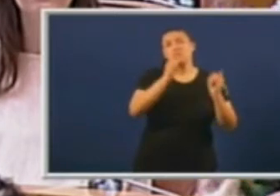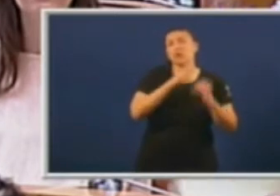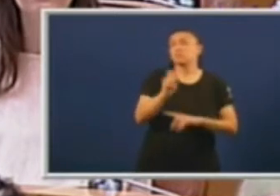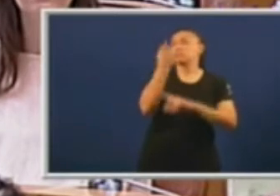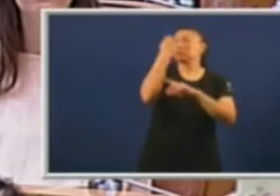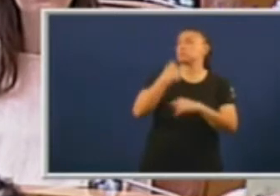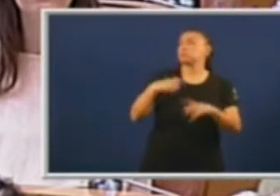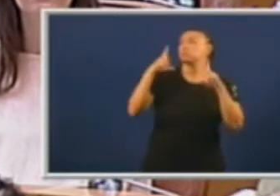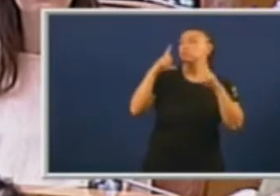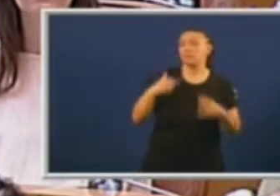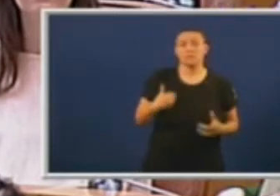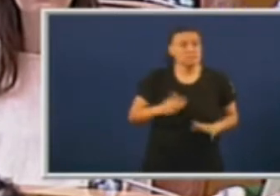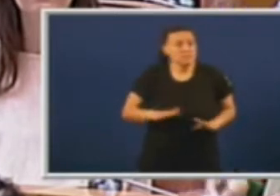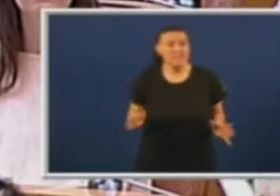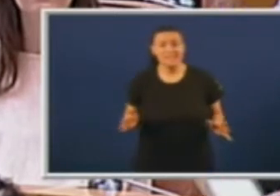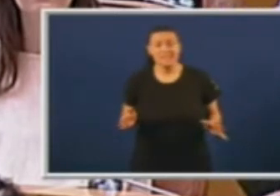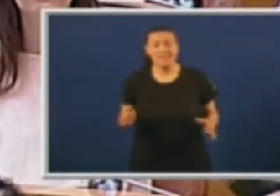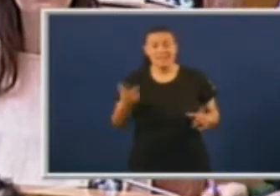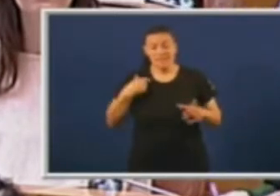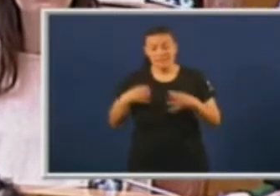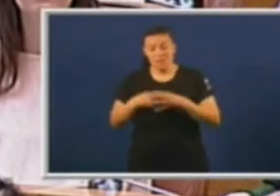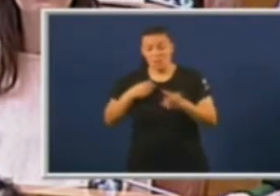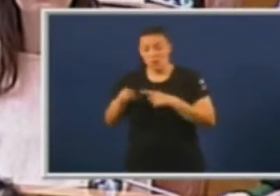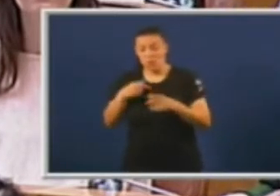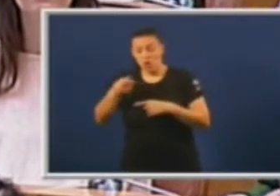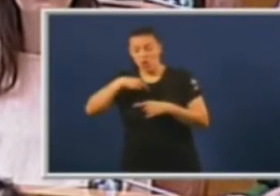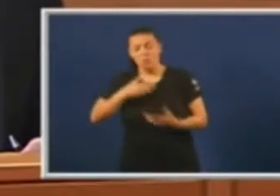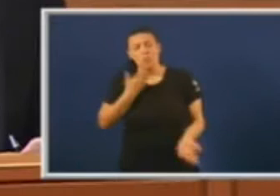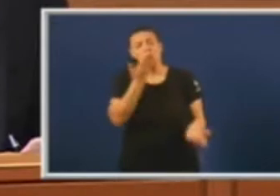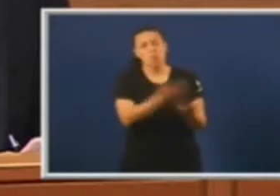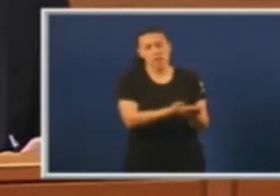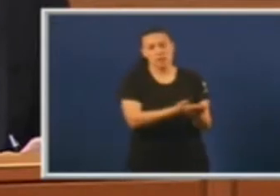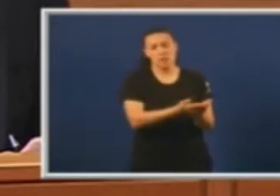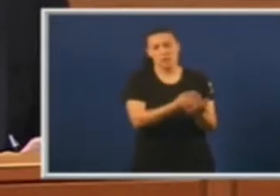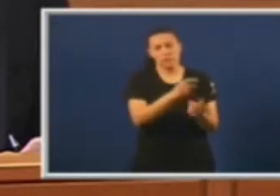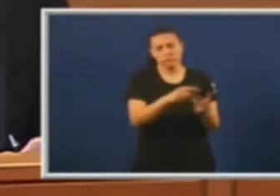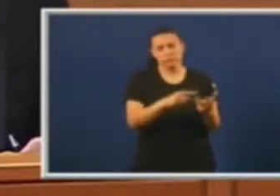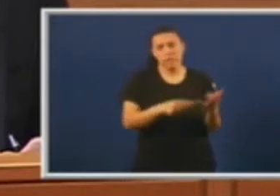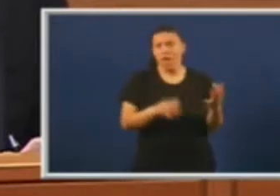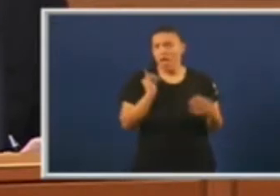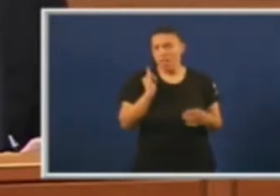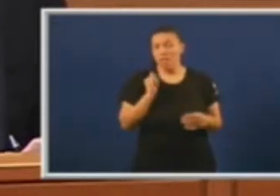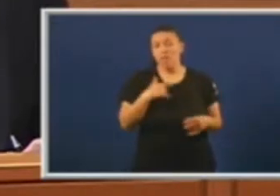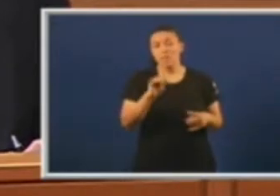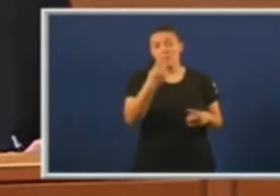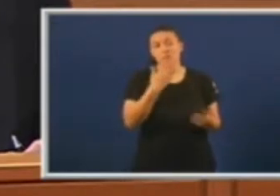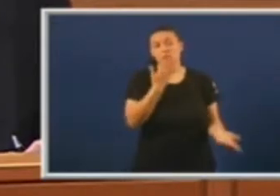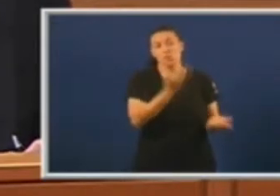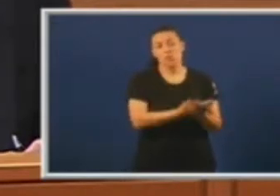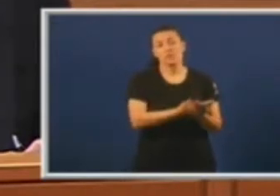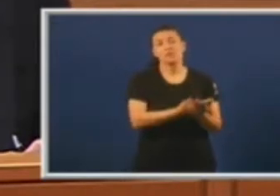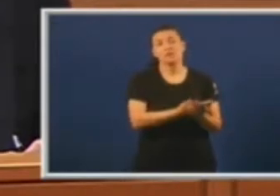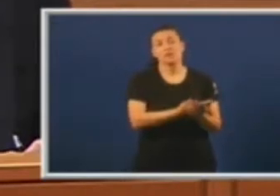triunfalismo oficial. Desde o Bloque Nacionalista Galego temos propostas que facerlle. Queremos, en primeiro lugar, que lle